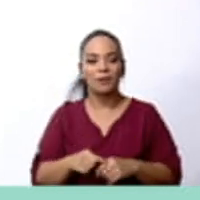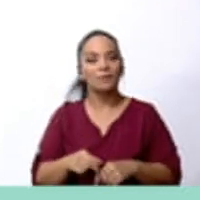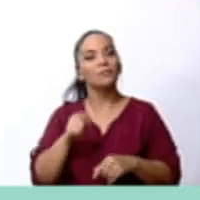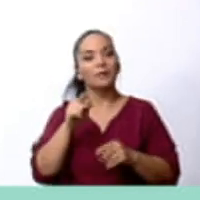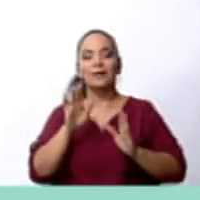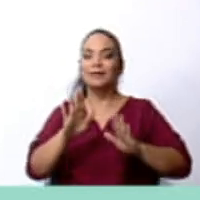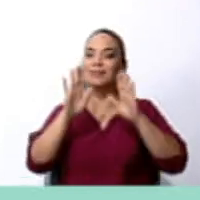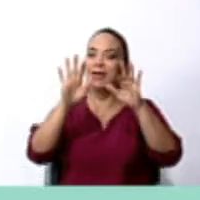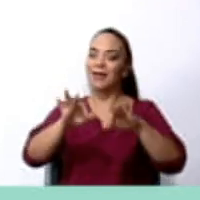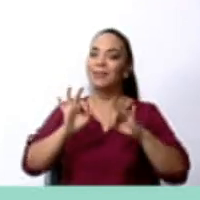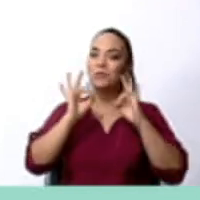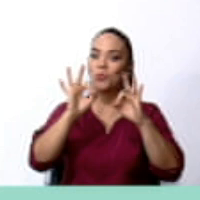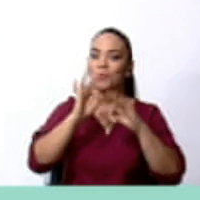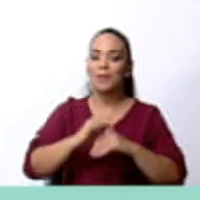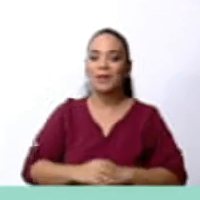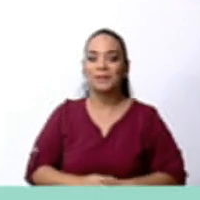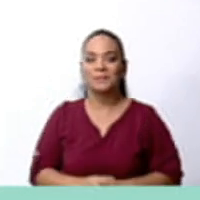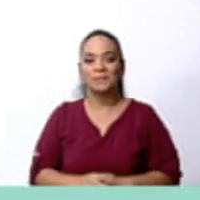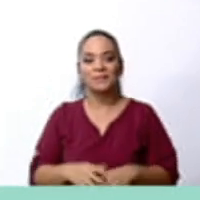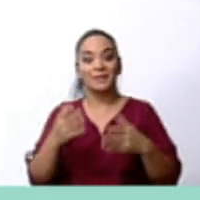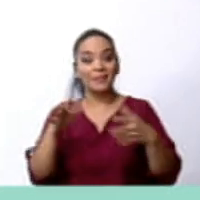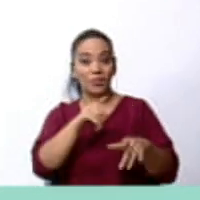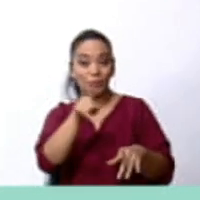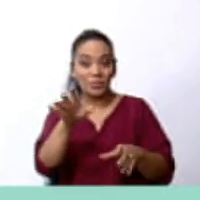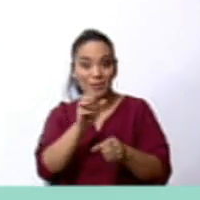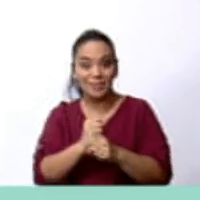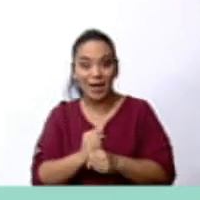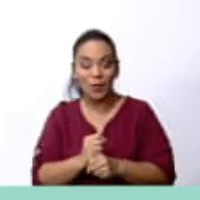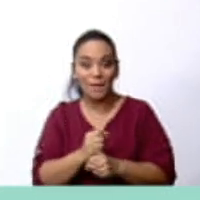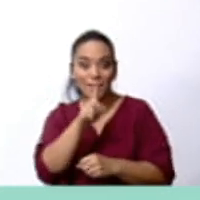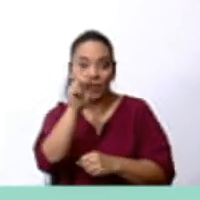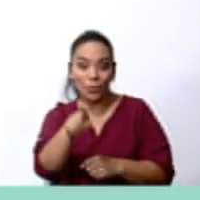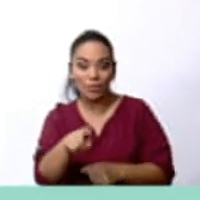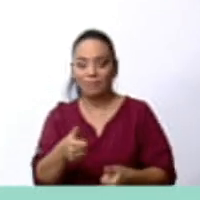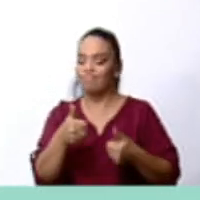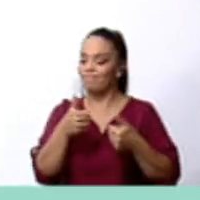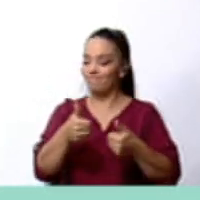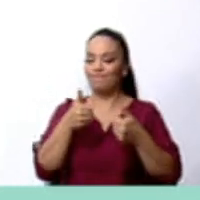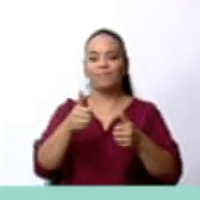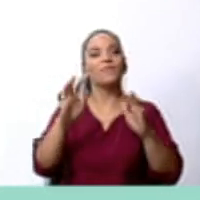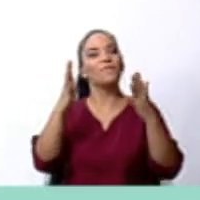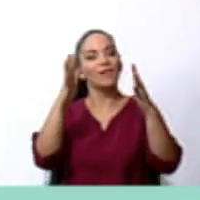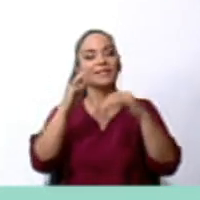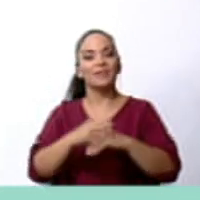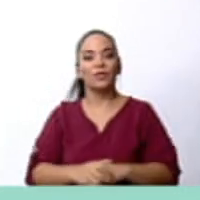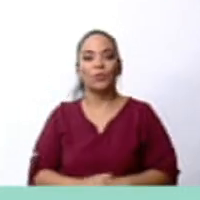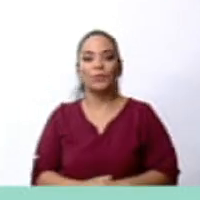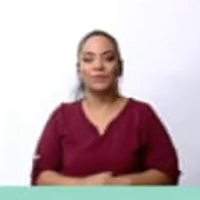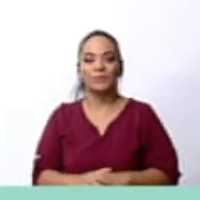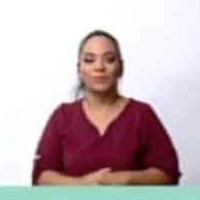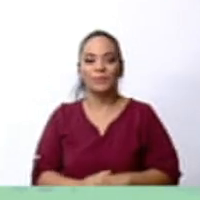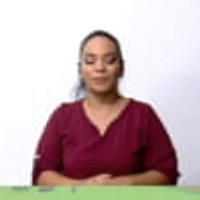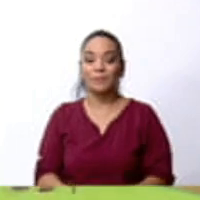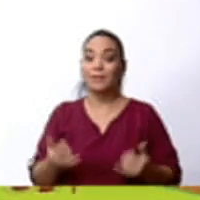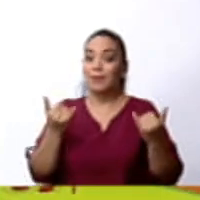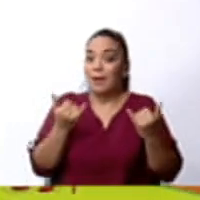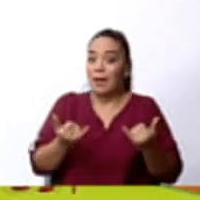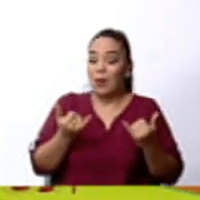¡Excelente! ¡Muy bien! ¿Ya lo hicieron? ¡Excelente! ¡Los felicito!